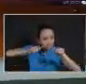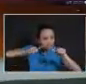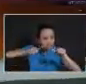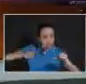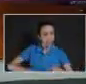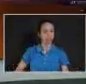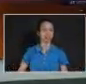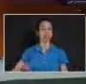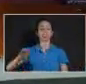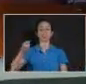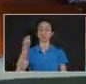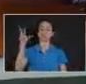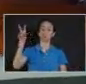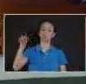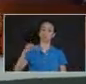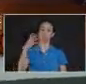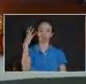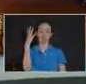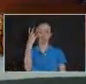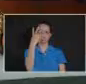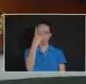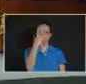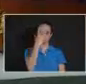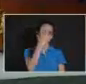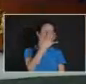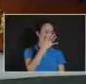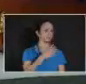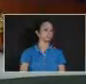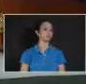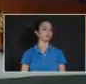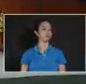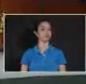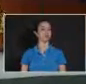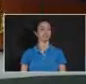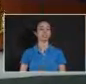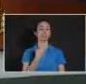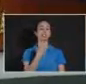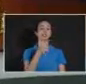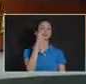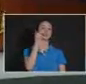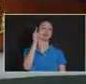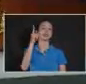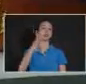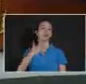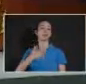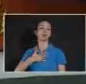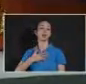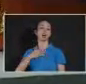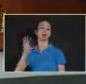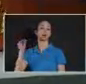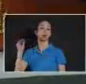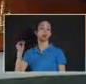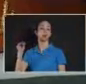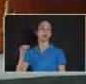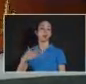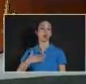Que no te anden ahí. El Señor me habló. Me dijo que tú eras